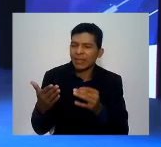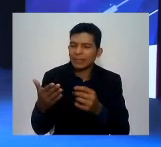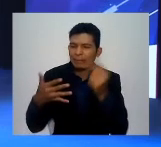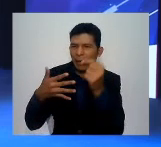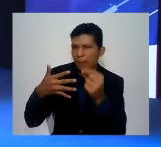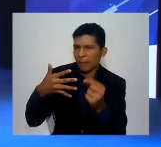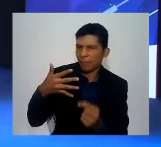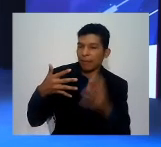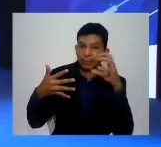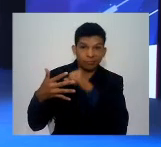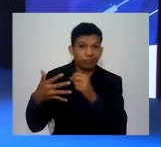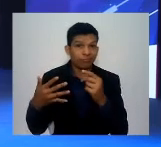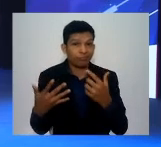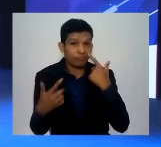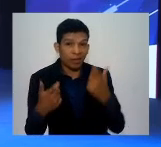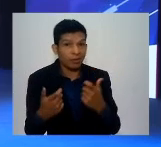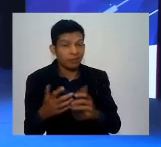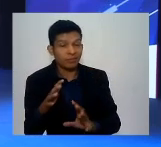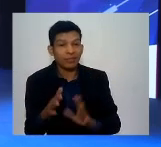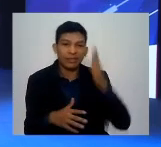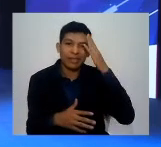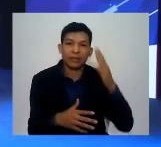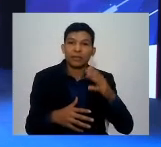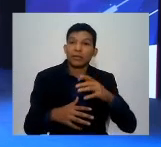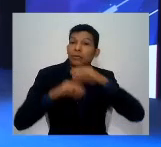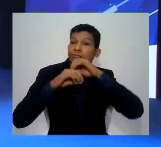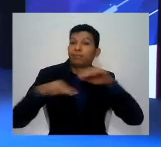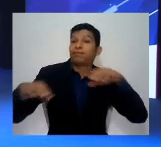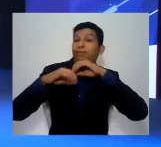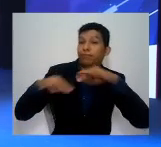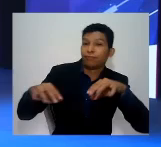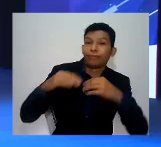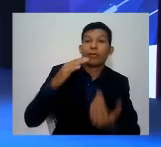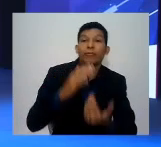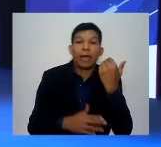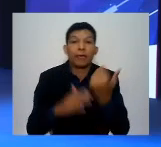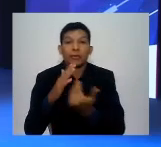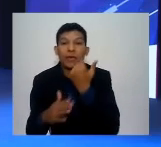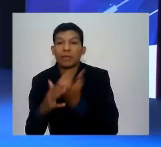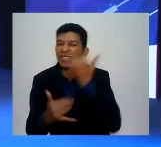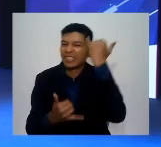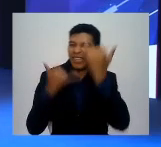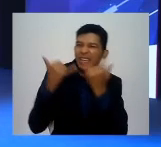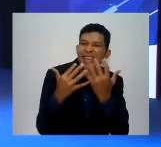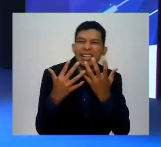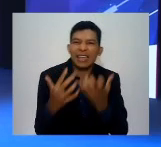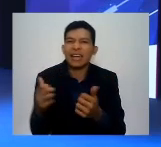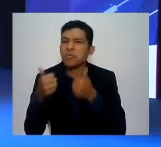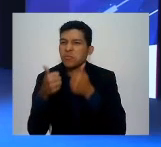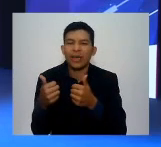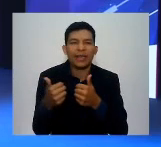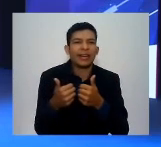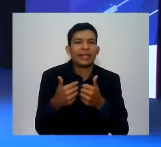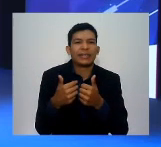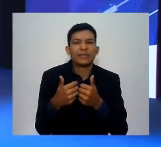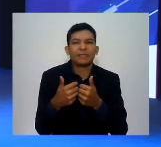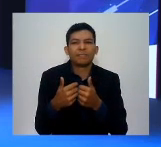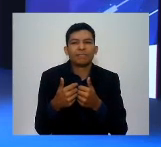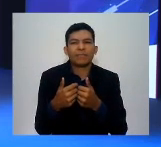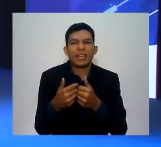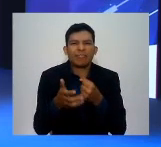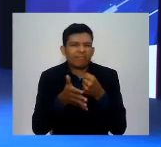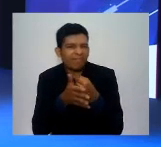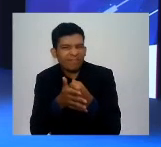¿Listo? Entonces los fabricantes se vieron a gatas para tratar de proveer todo lo que les estaba demandando esa